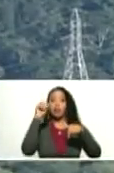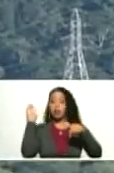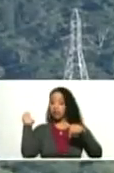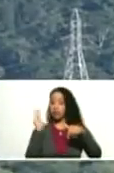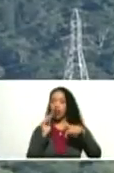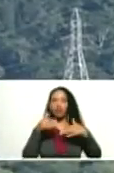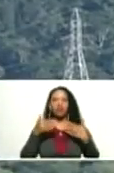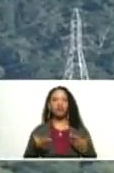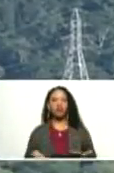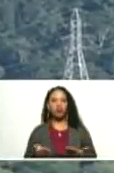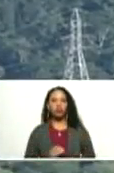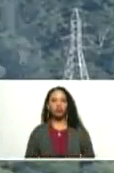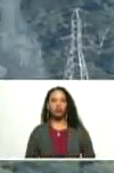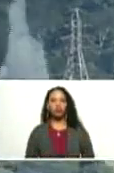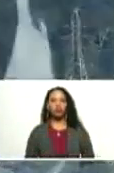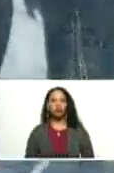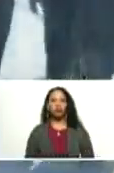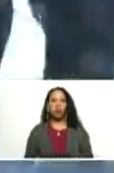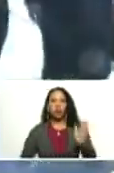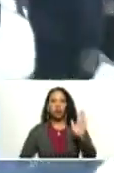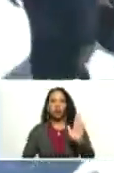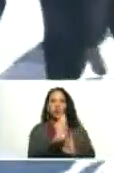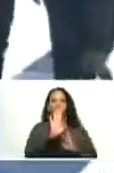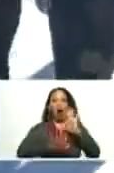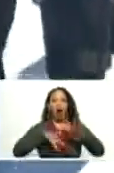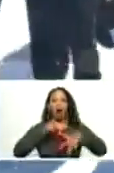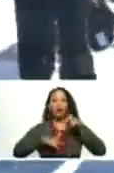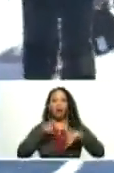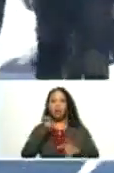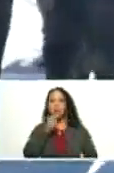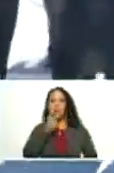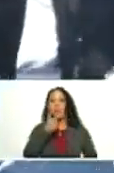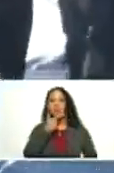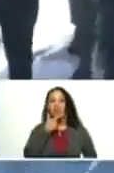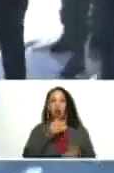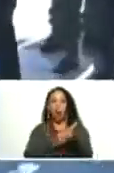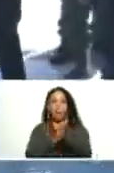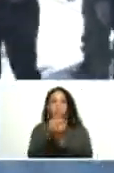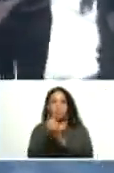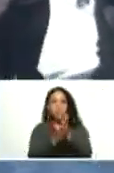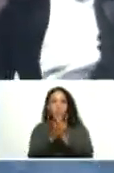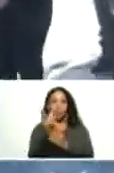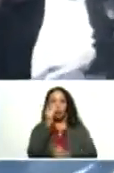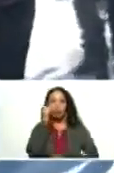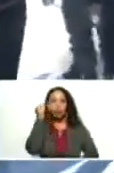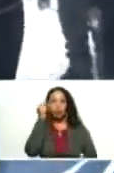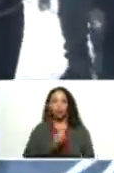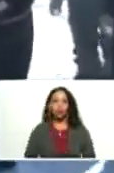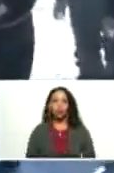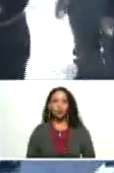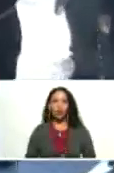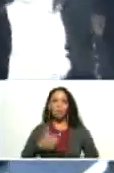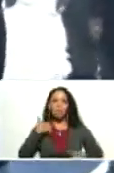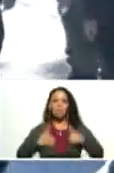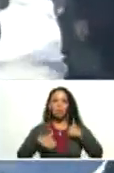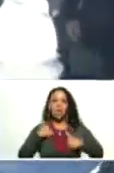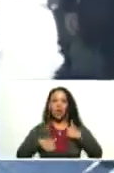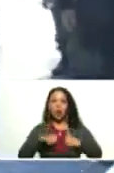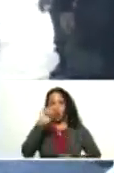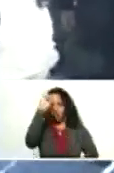a desarrollar una actividad bien bonita con los emprendedores y emprendedoras. Miércoles de